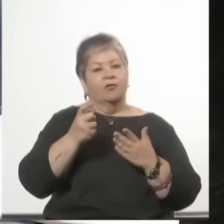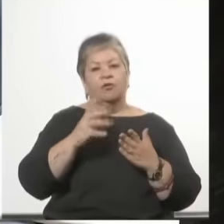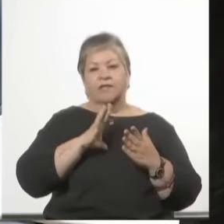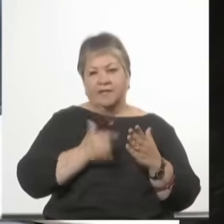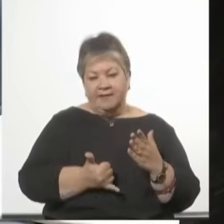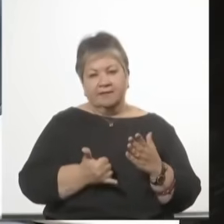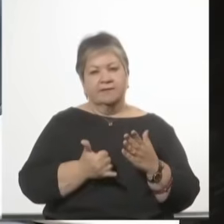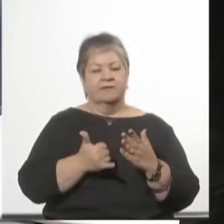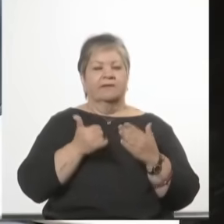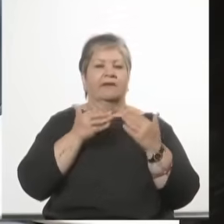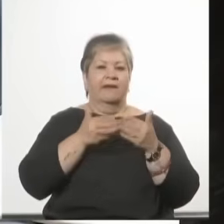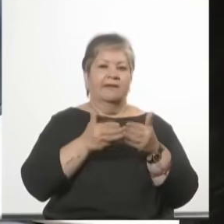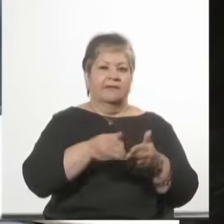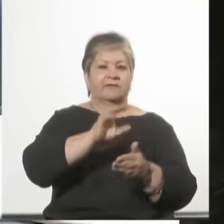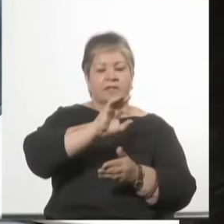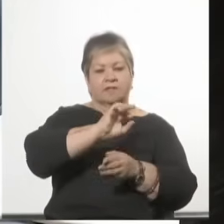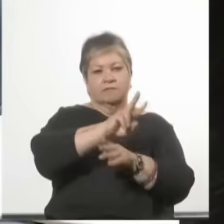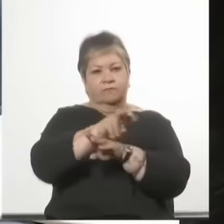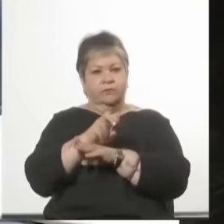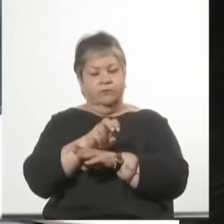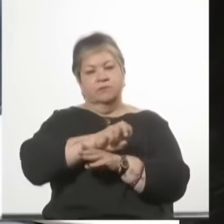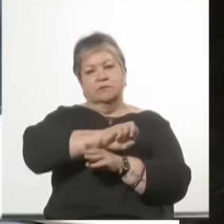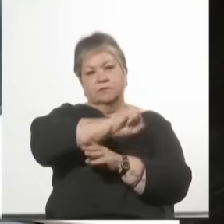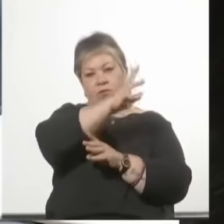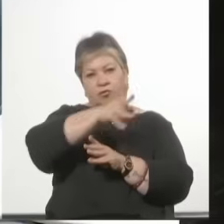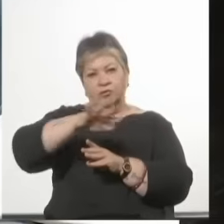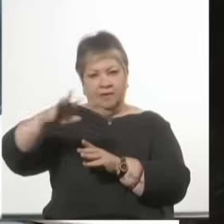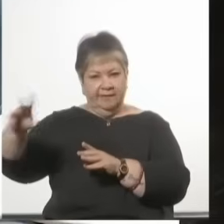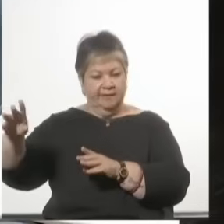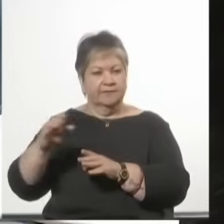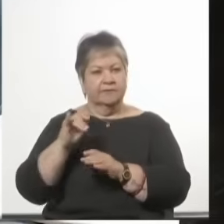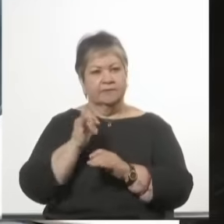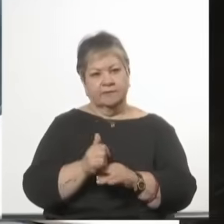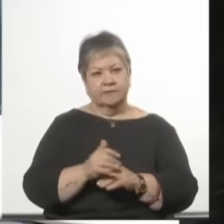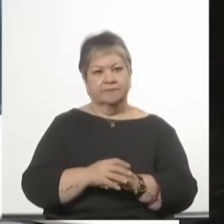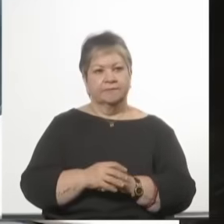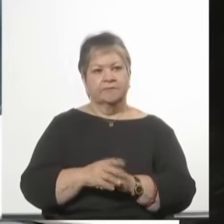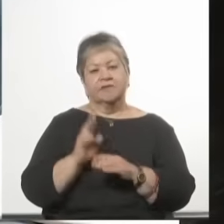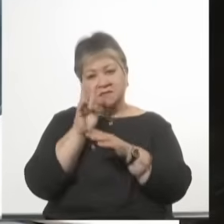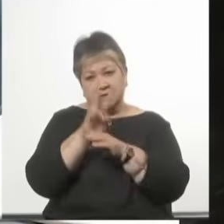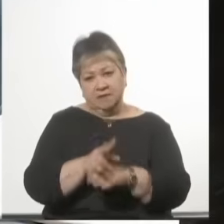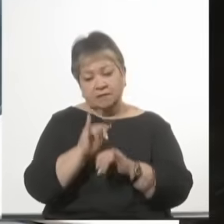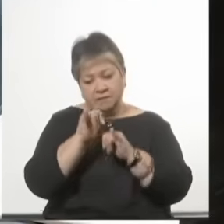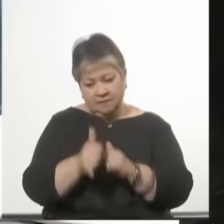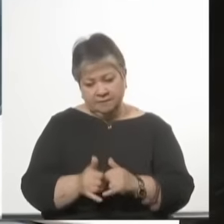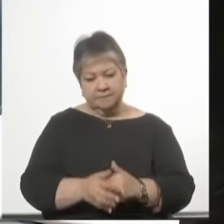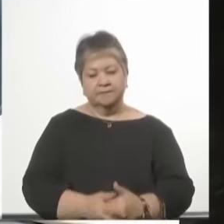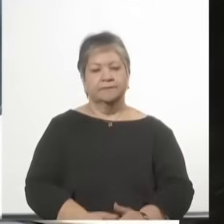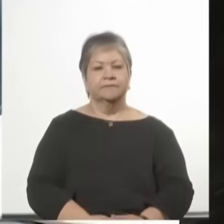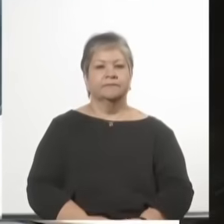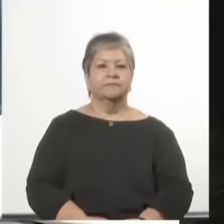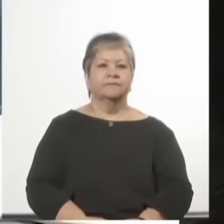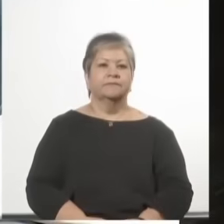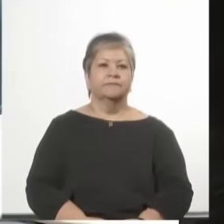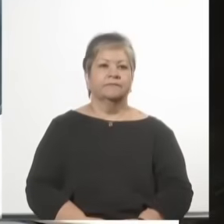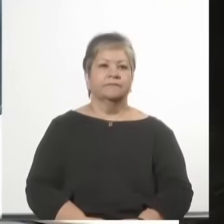se reciben permanentemente ofertas, sí se visitan, sí, sí.